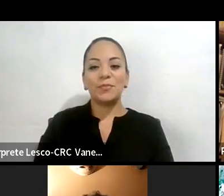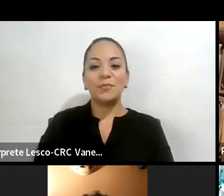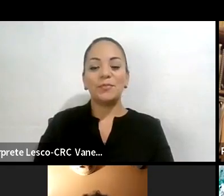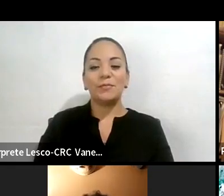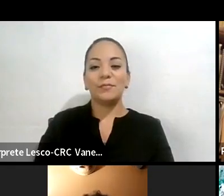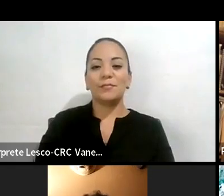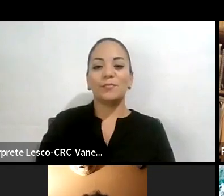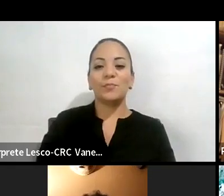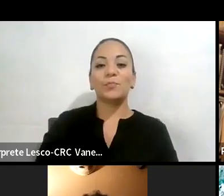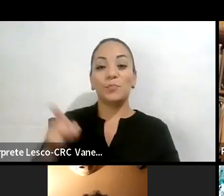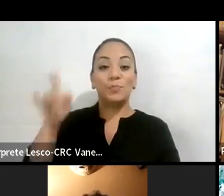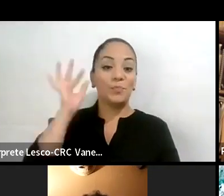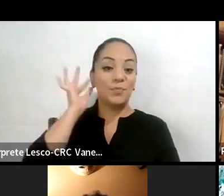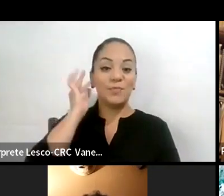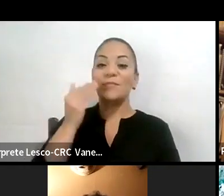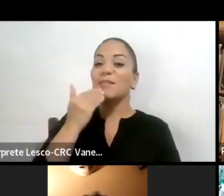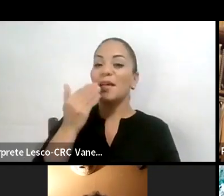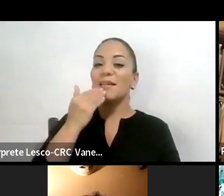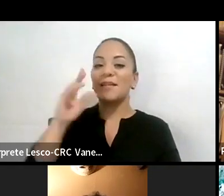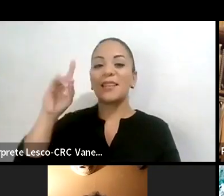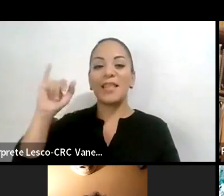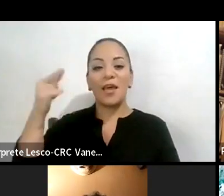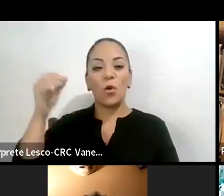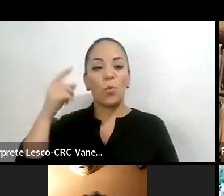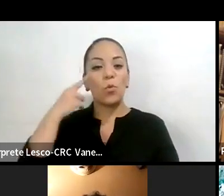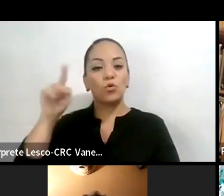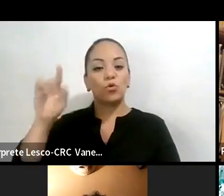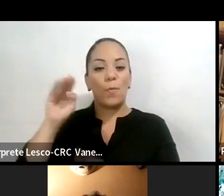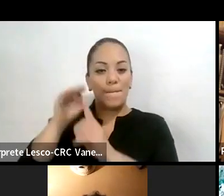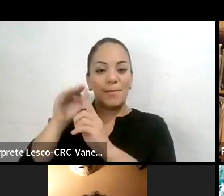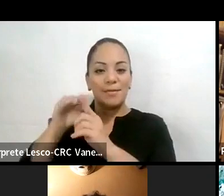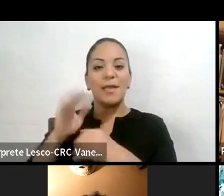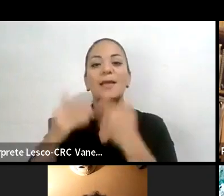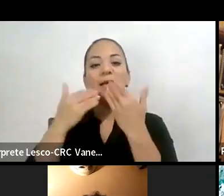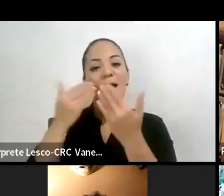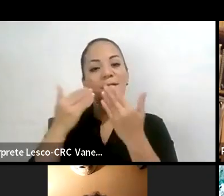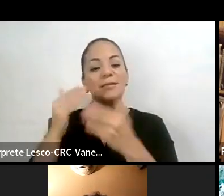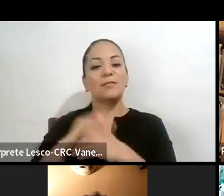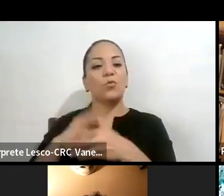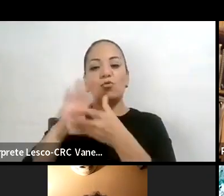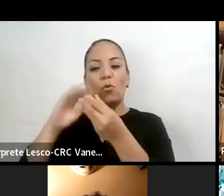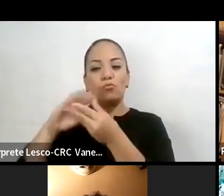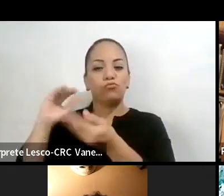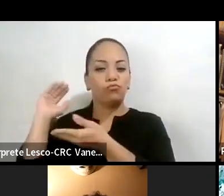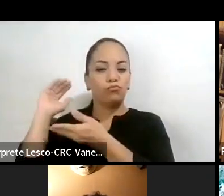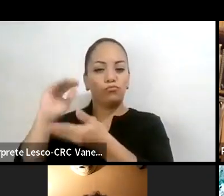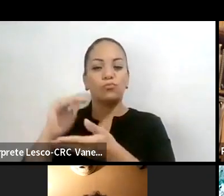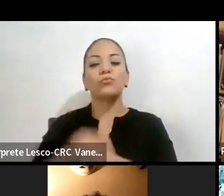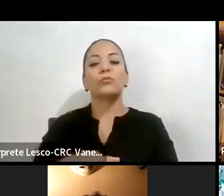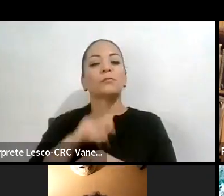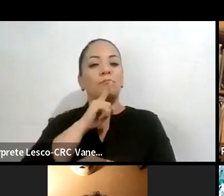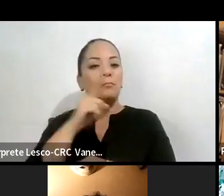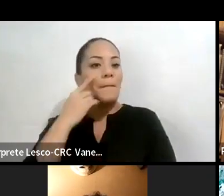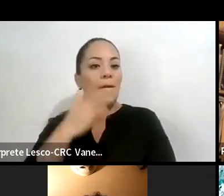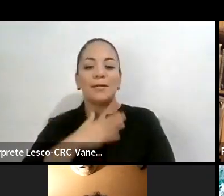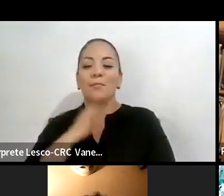Muchas gracias, Diego, por sus palabras y bueno, por este recuento que me parece muy, muy, muy